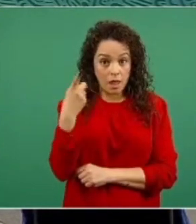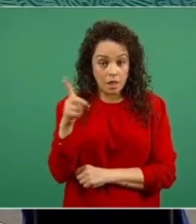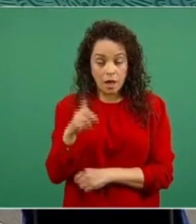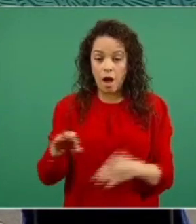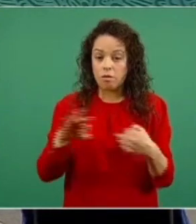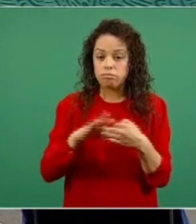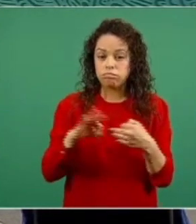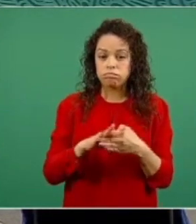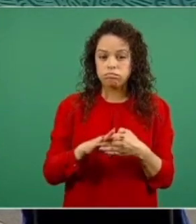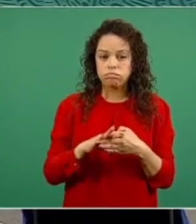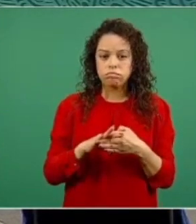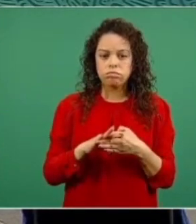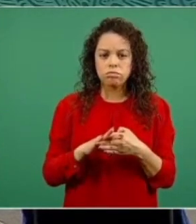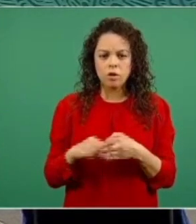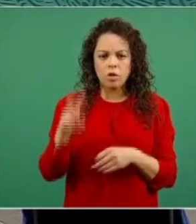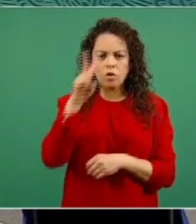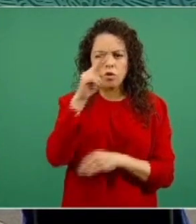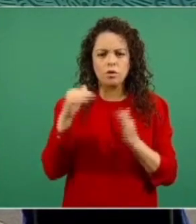de